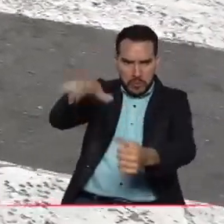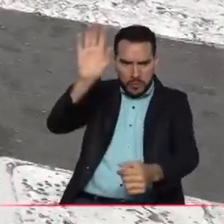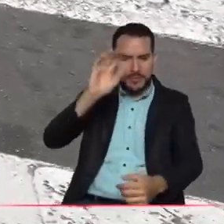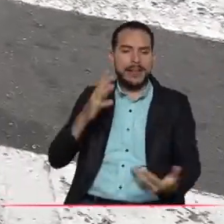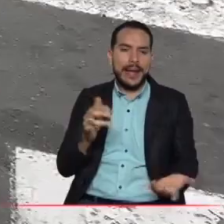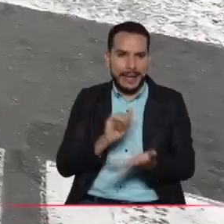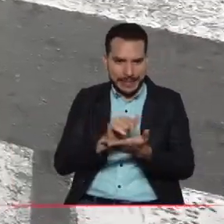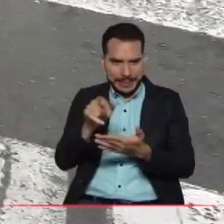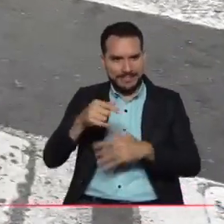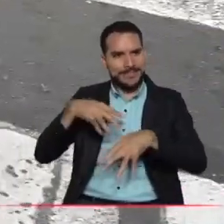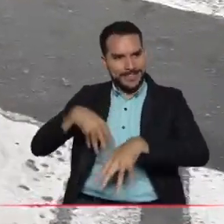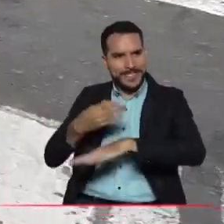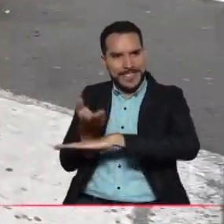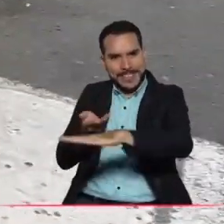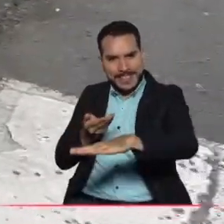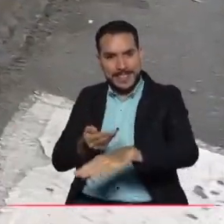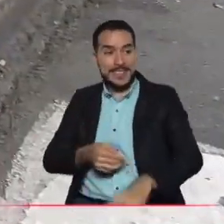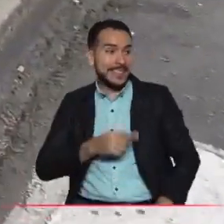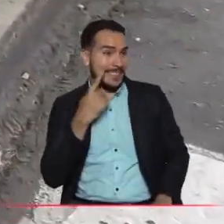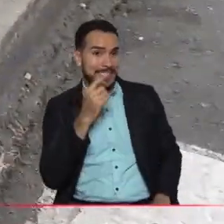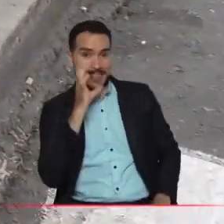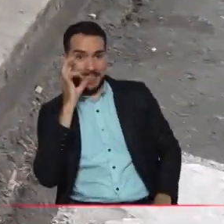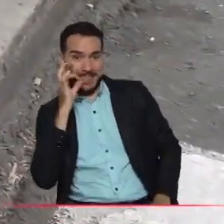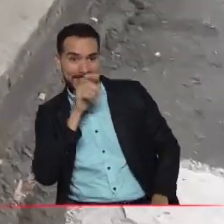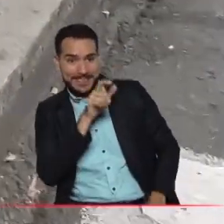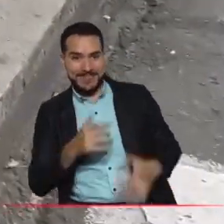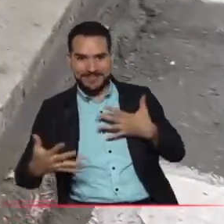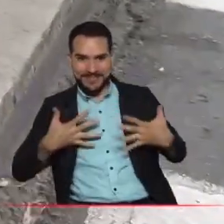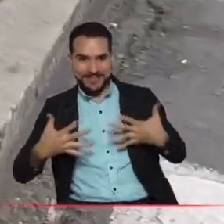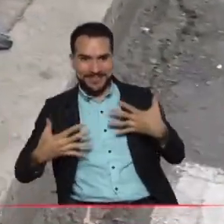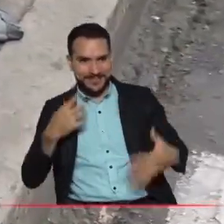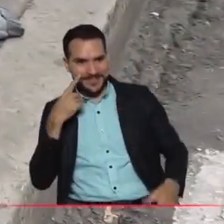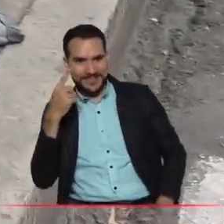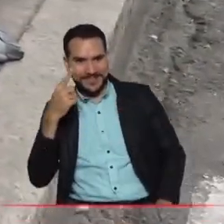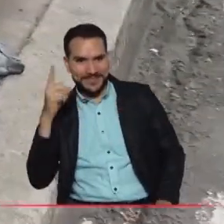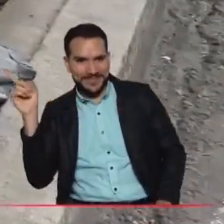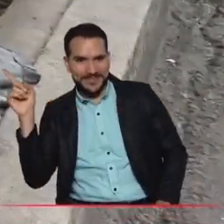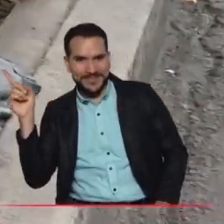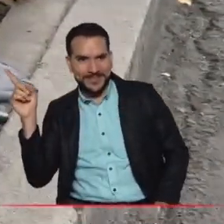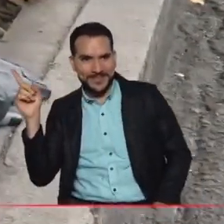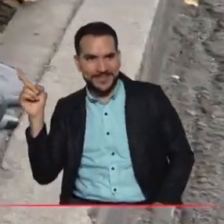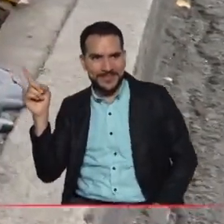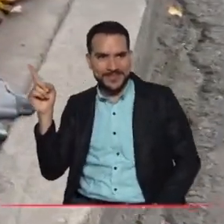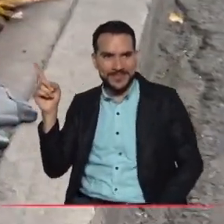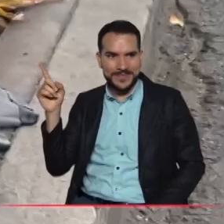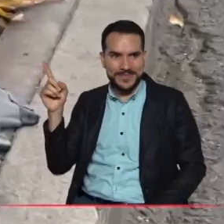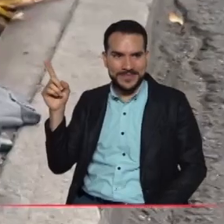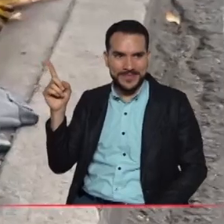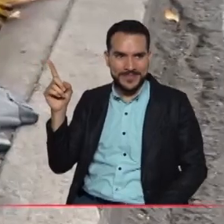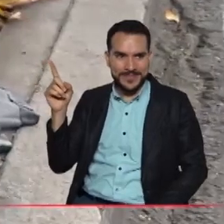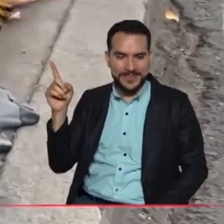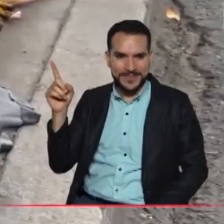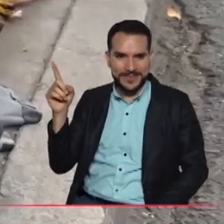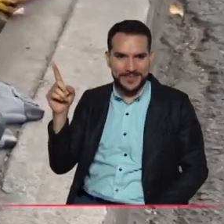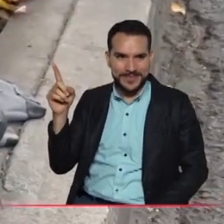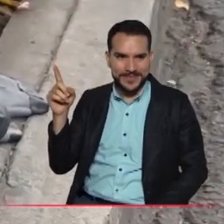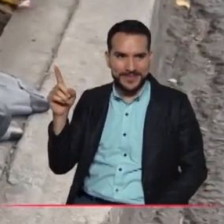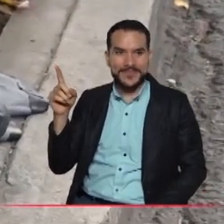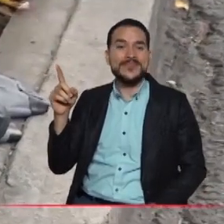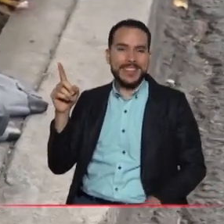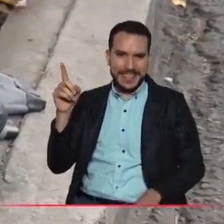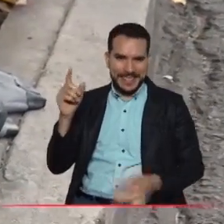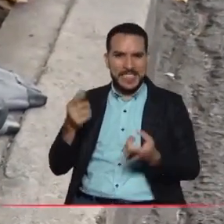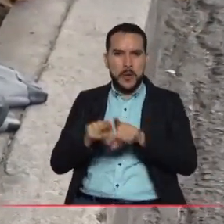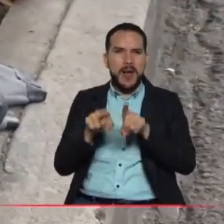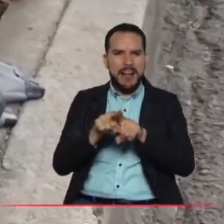pueden ver, atado y con su boca cosida, como protesta pacífica, como parte de todo